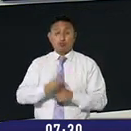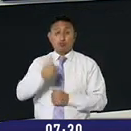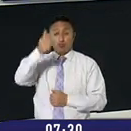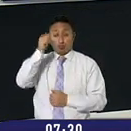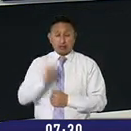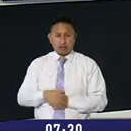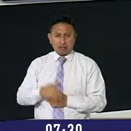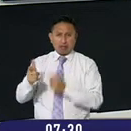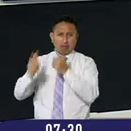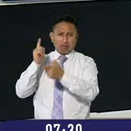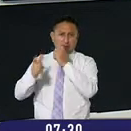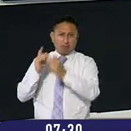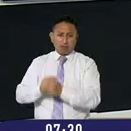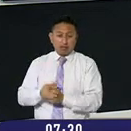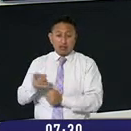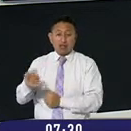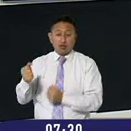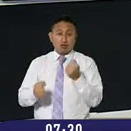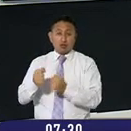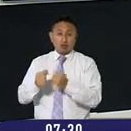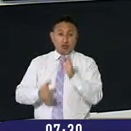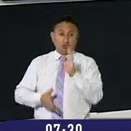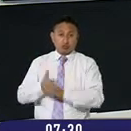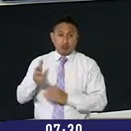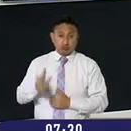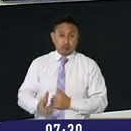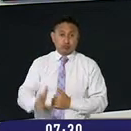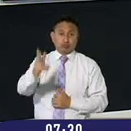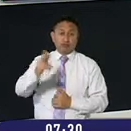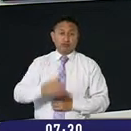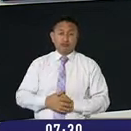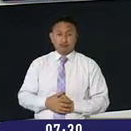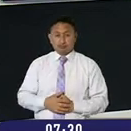se movilizaba en su auto por la vía Adaule.